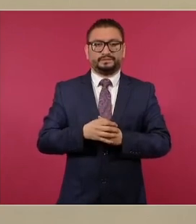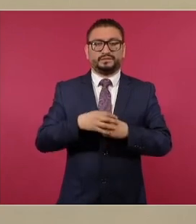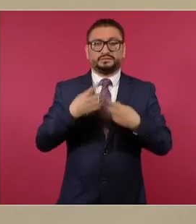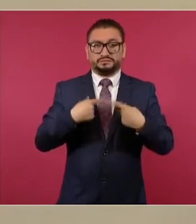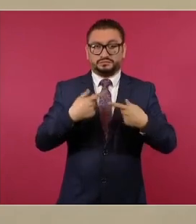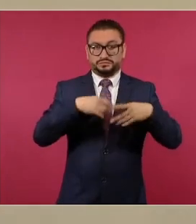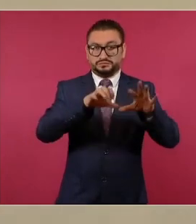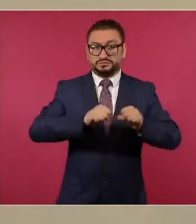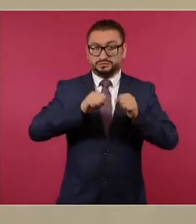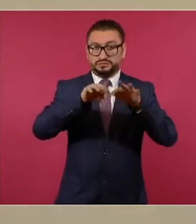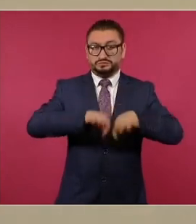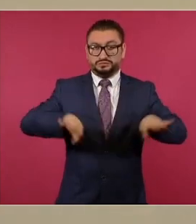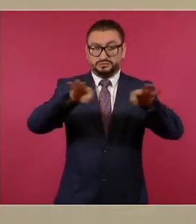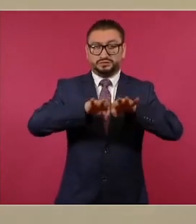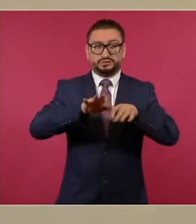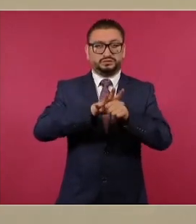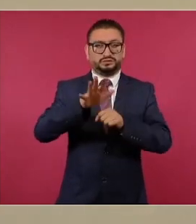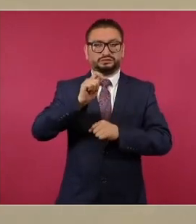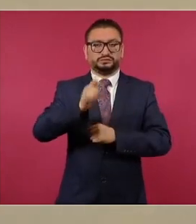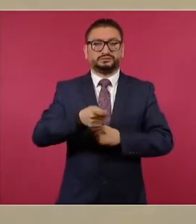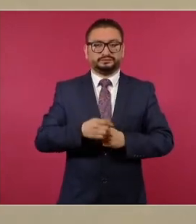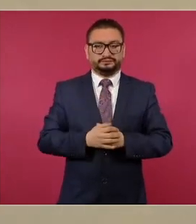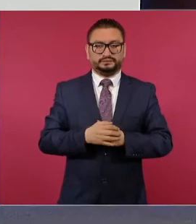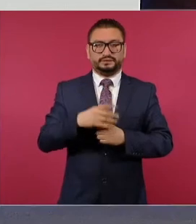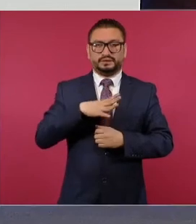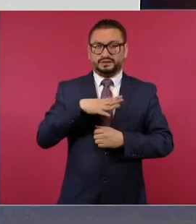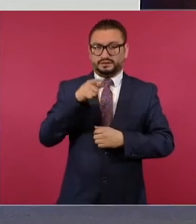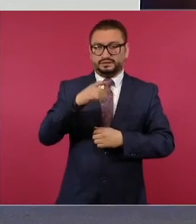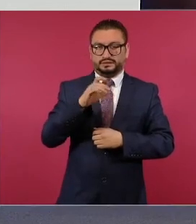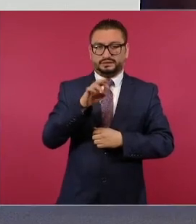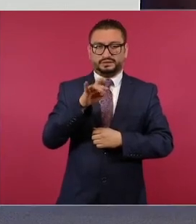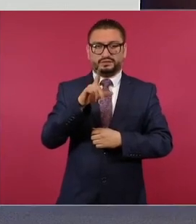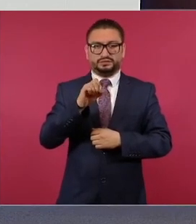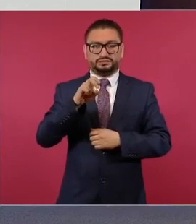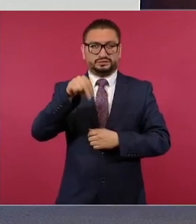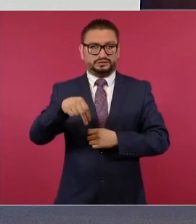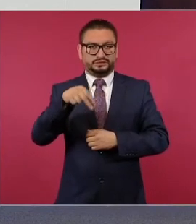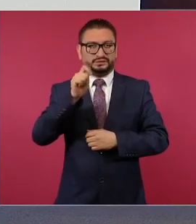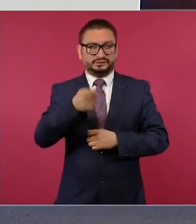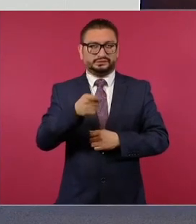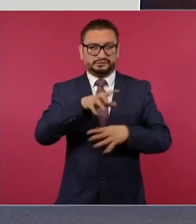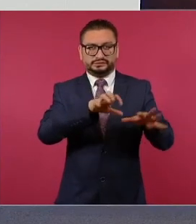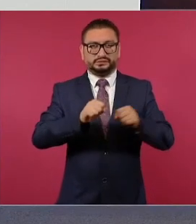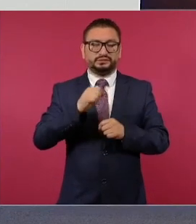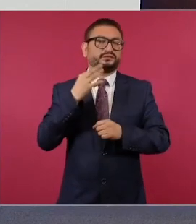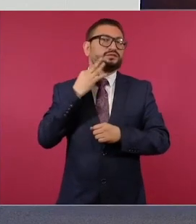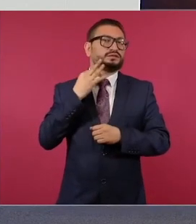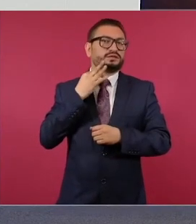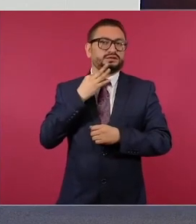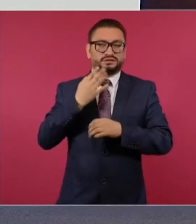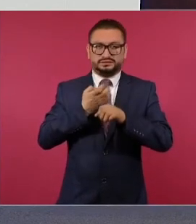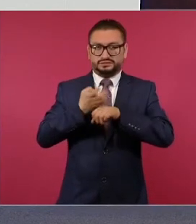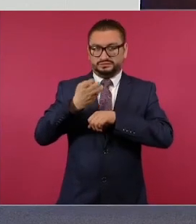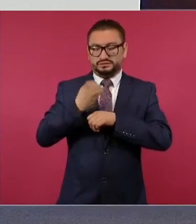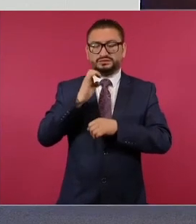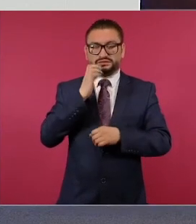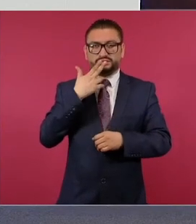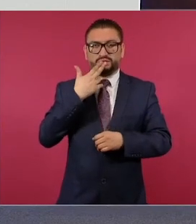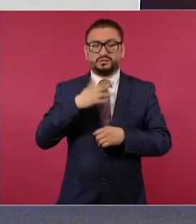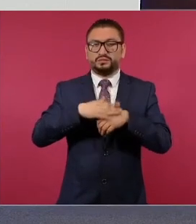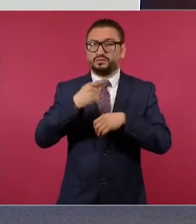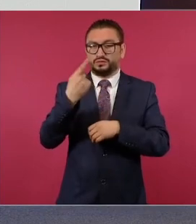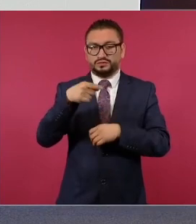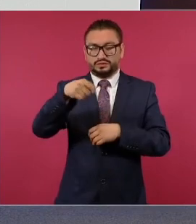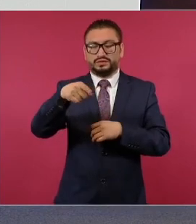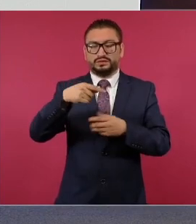Detenciones relevantes, tenemos esta de Carlos N. Él fue detenido por la Fiscalía del Estado de Chihuahua tras cumplimentar